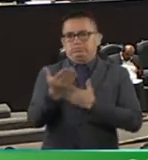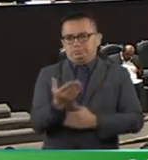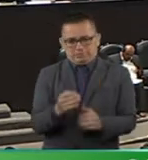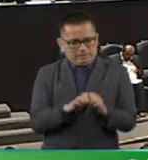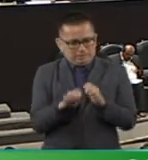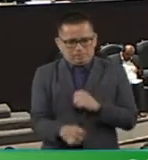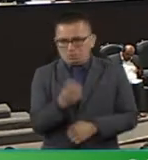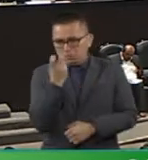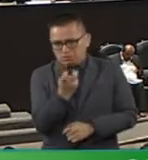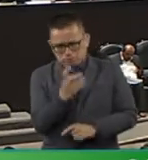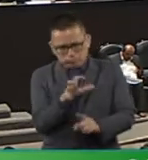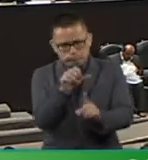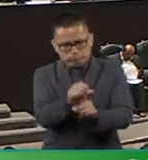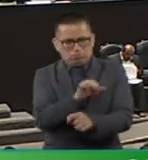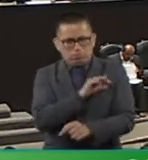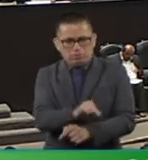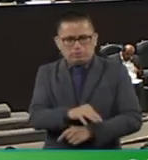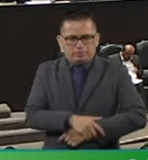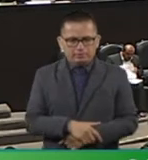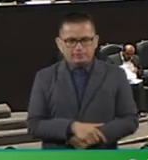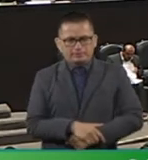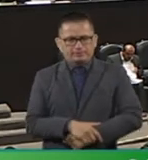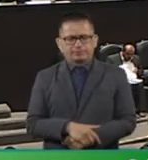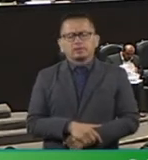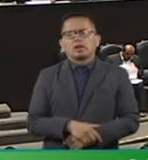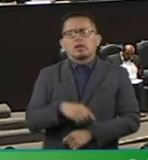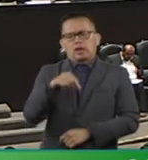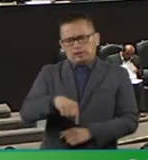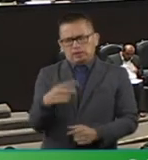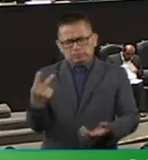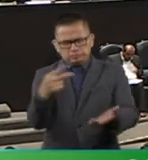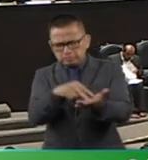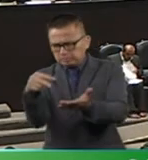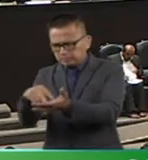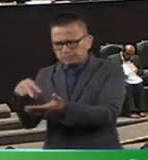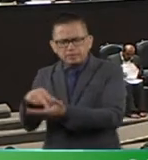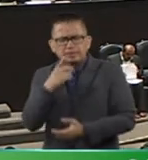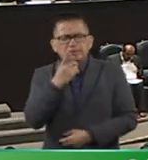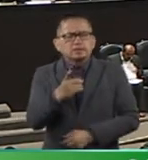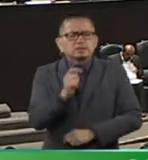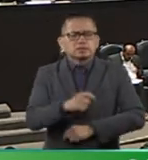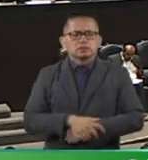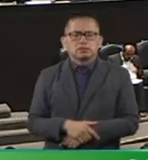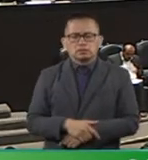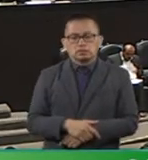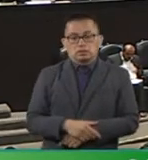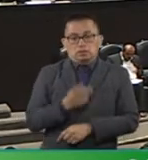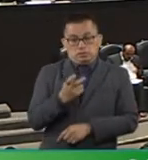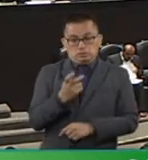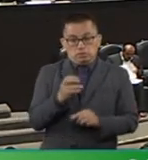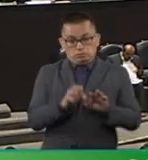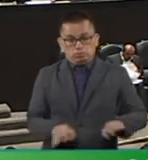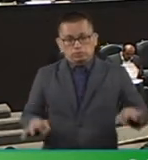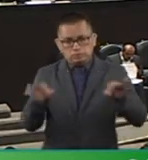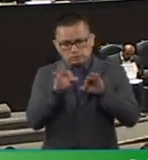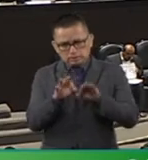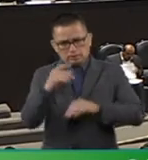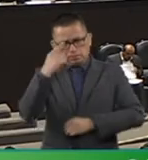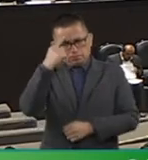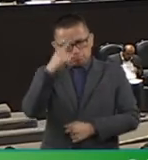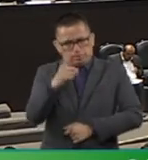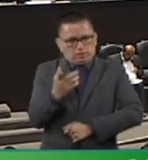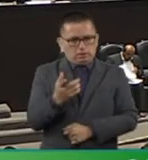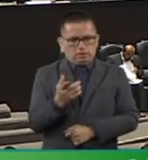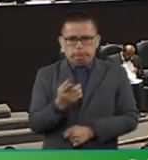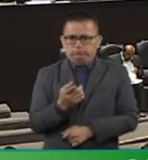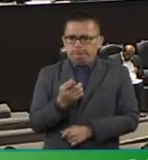que, retomando lo que aquí se ha dicho una y otra vez, debe de ser motivo para reflexionar en la